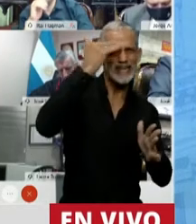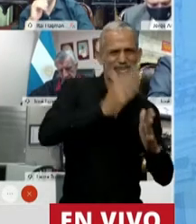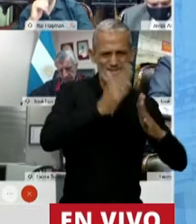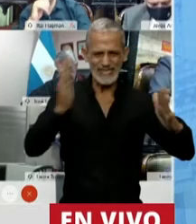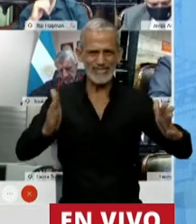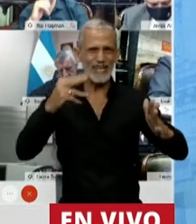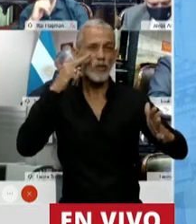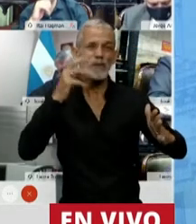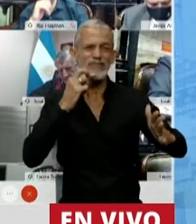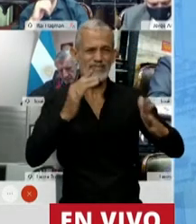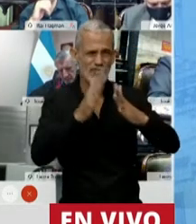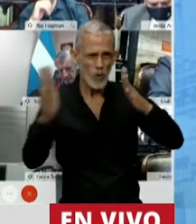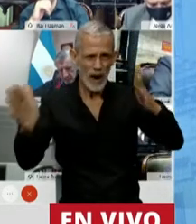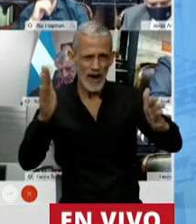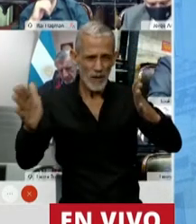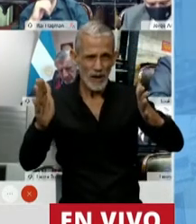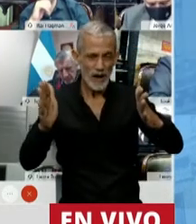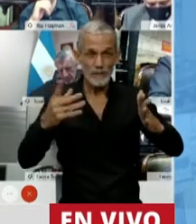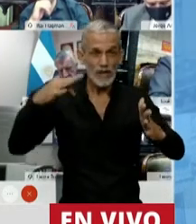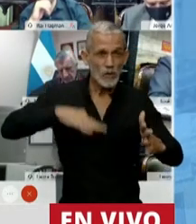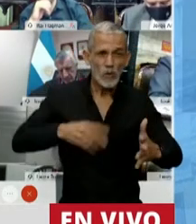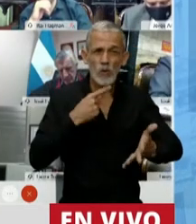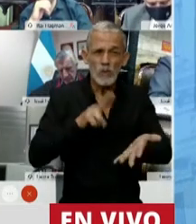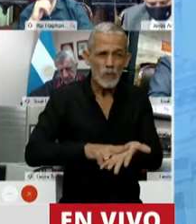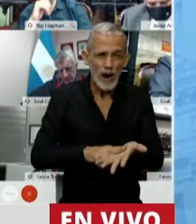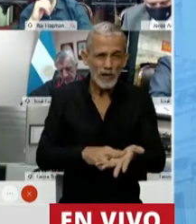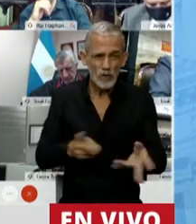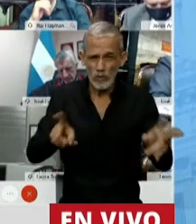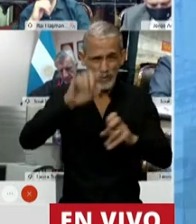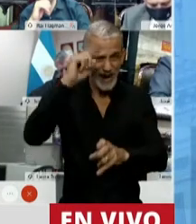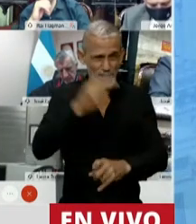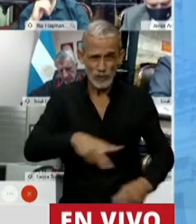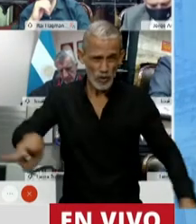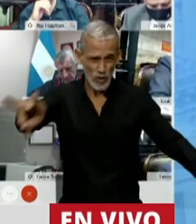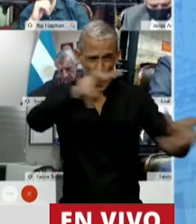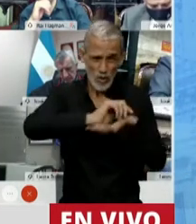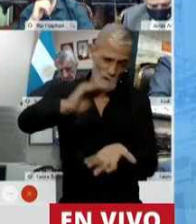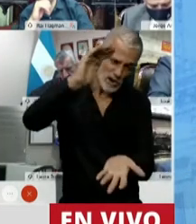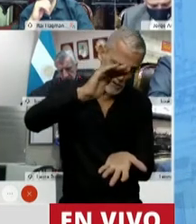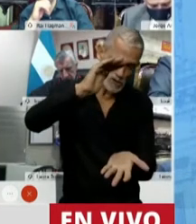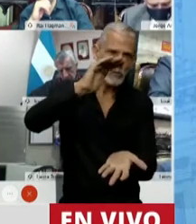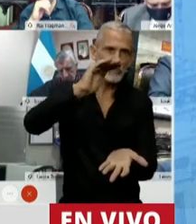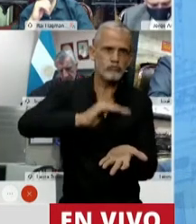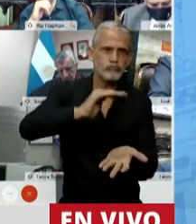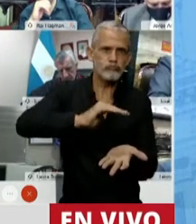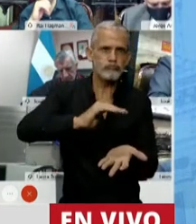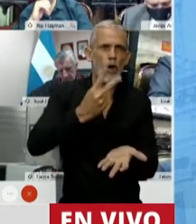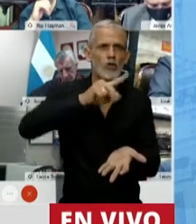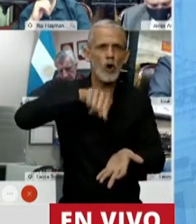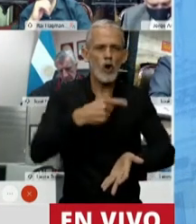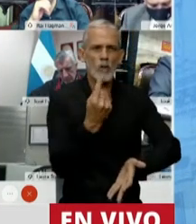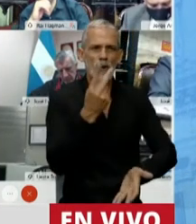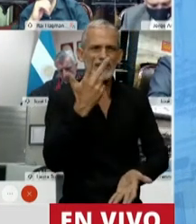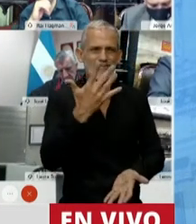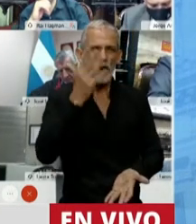año 2019, los ingresos tributarios de la nación disminuyeron en 2,1 puntos